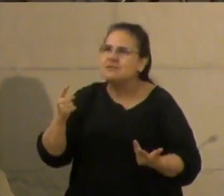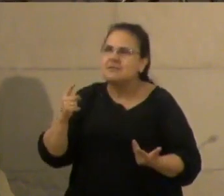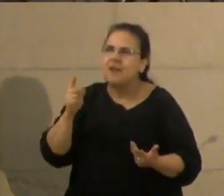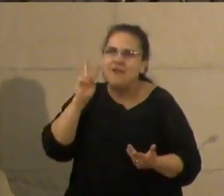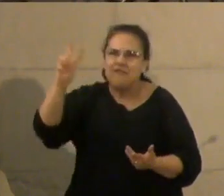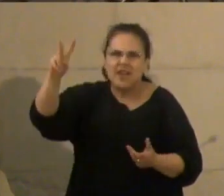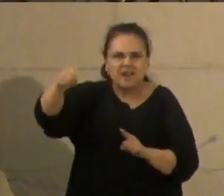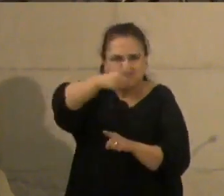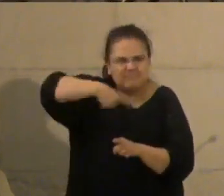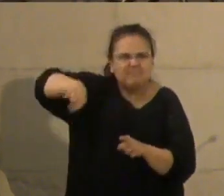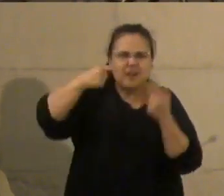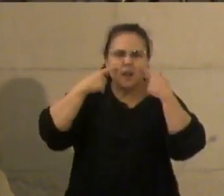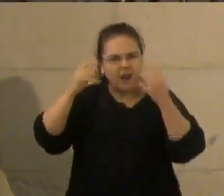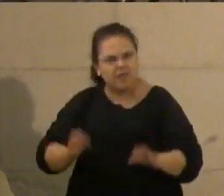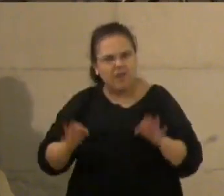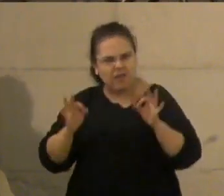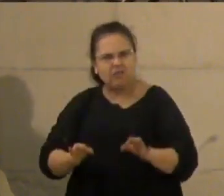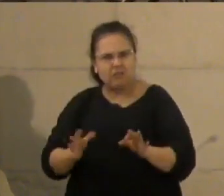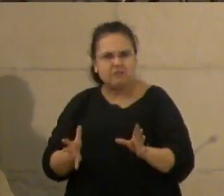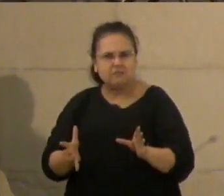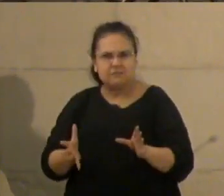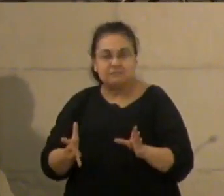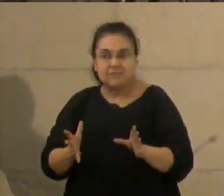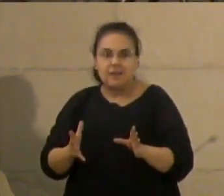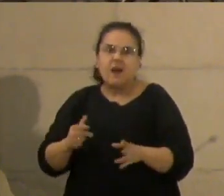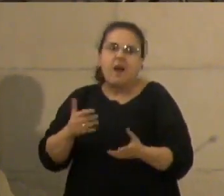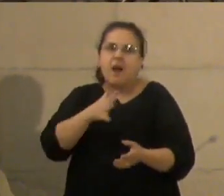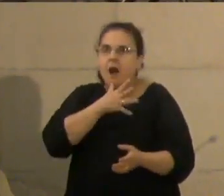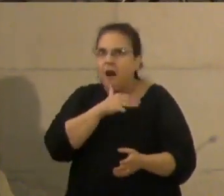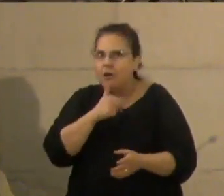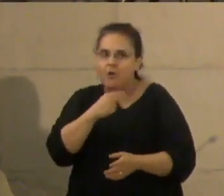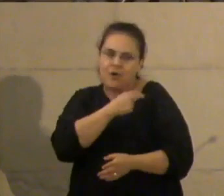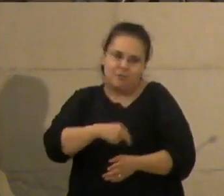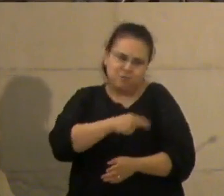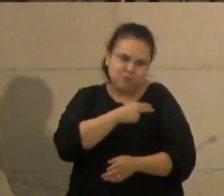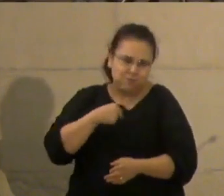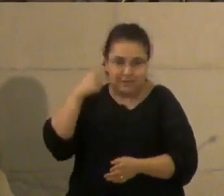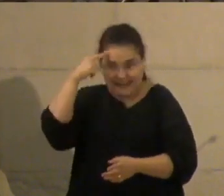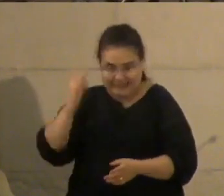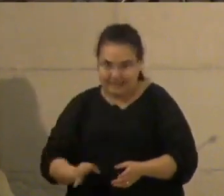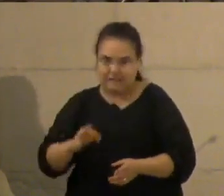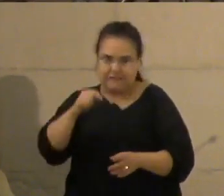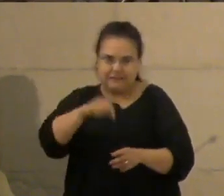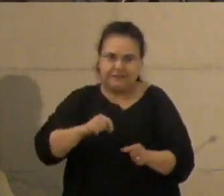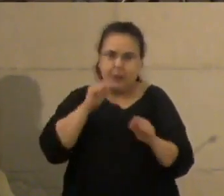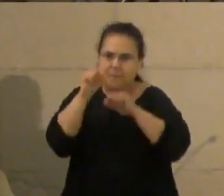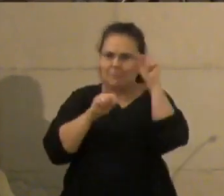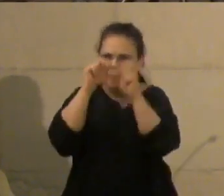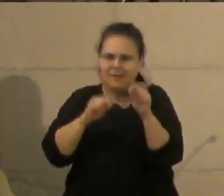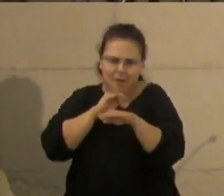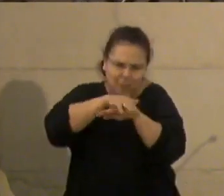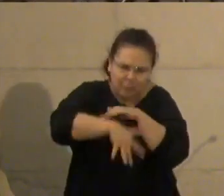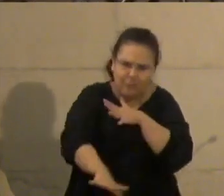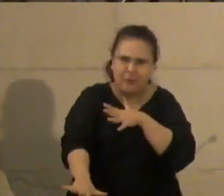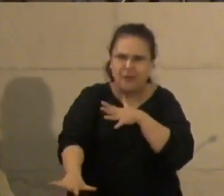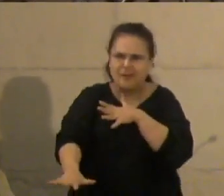realidad. Quizás sea la mejor aportación que los creyentes en medio de esta epidemia podemos hacer a nuestro